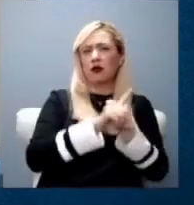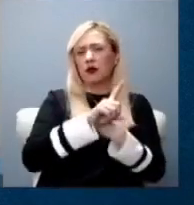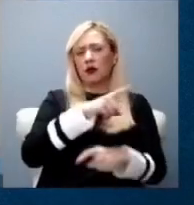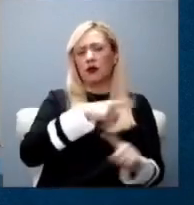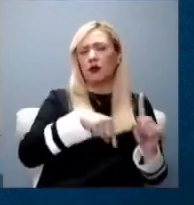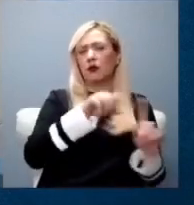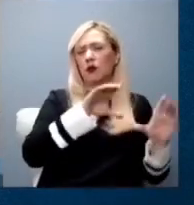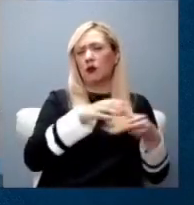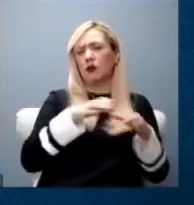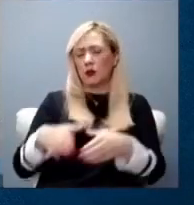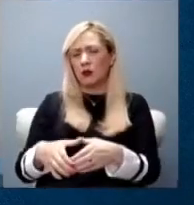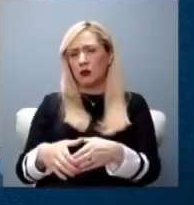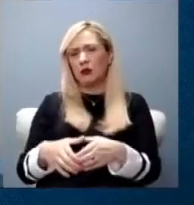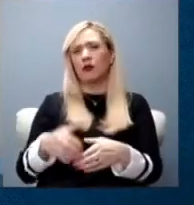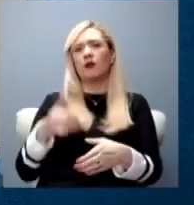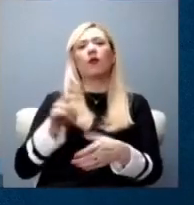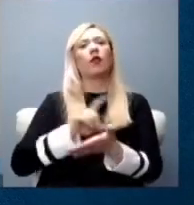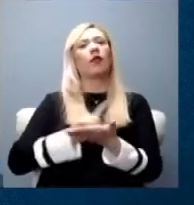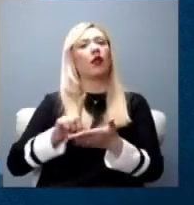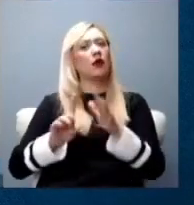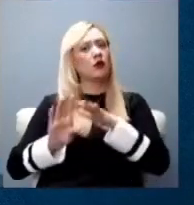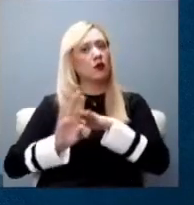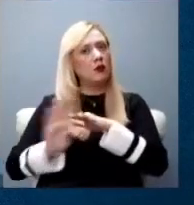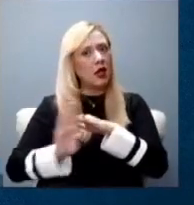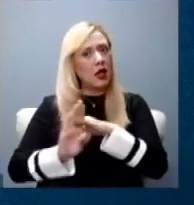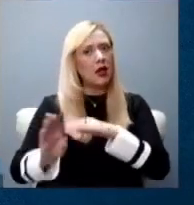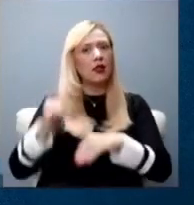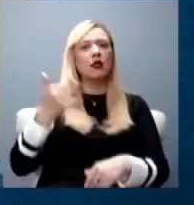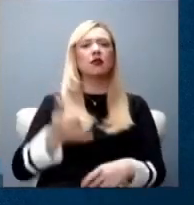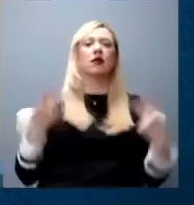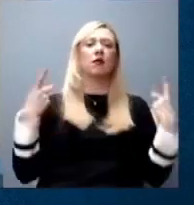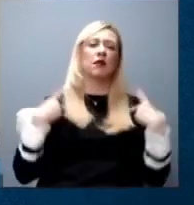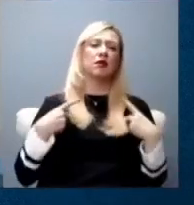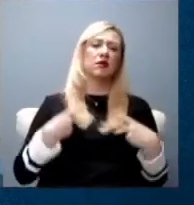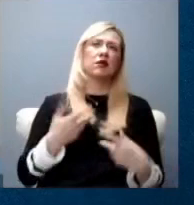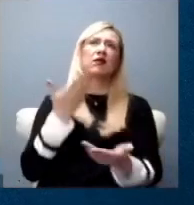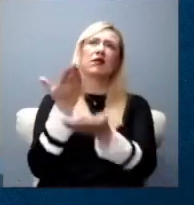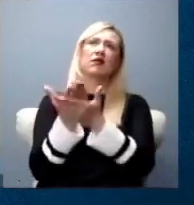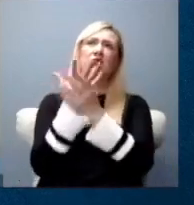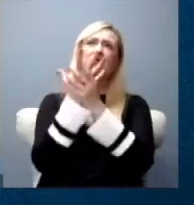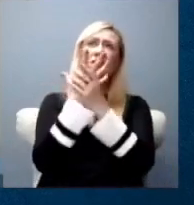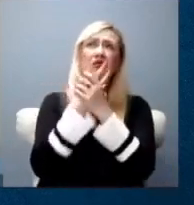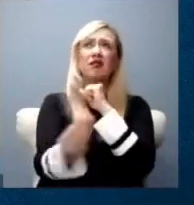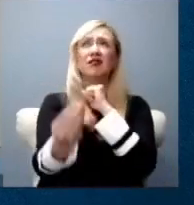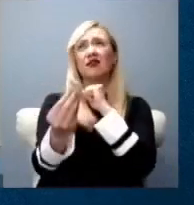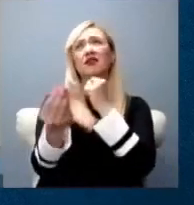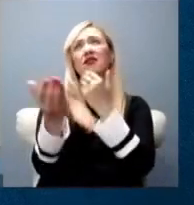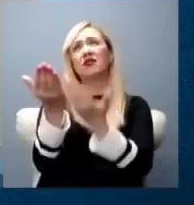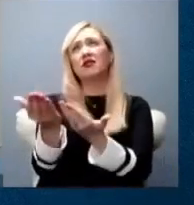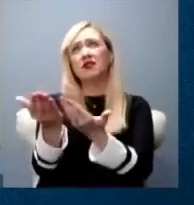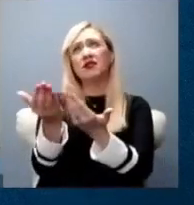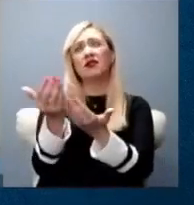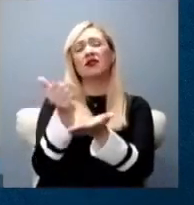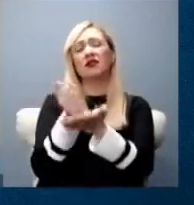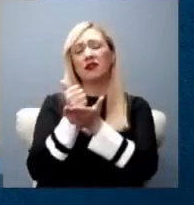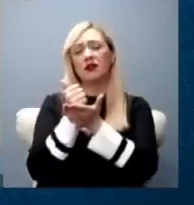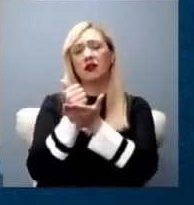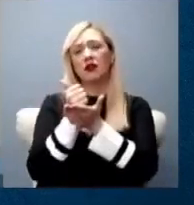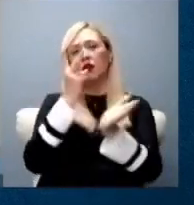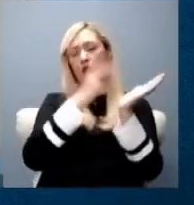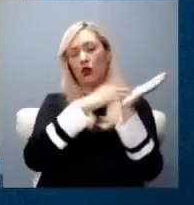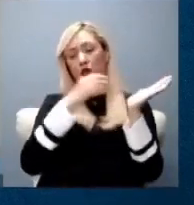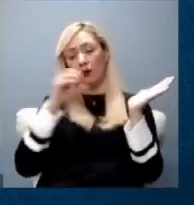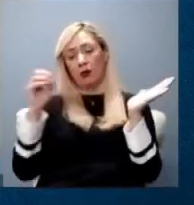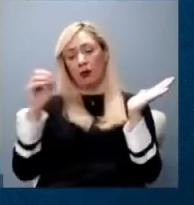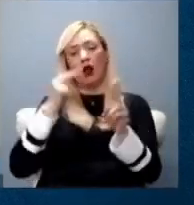tiene que ver con derechos de los migrantes y personas o solicitantes de la condición de refugiado, ¿no? Desde la década del 2000, pero en particular desde la